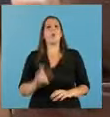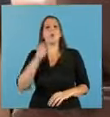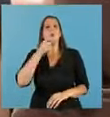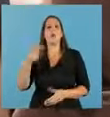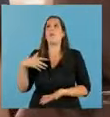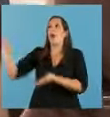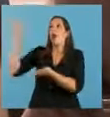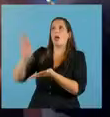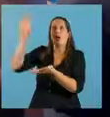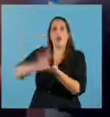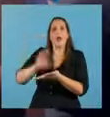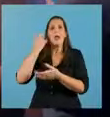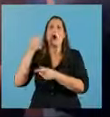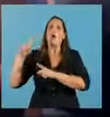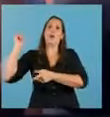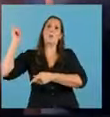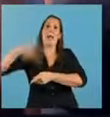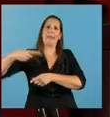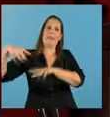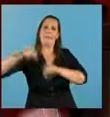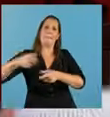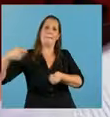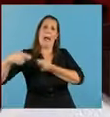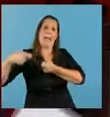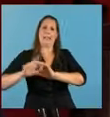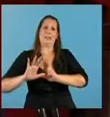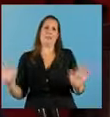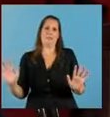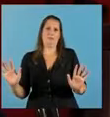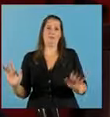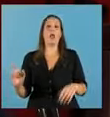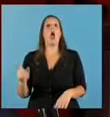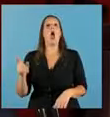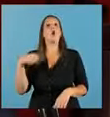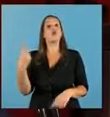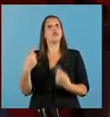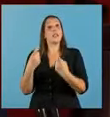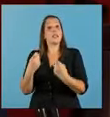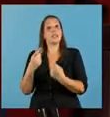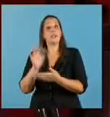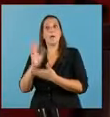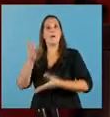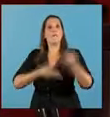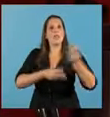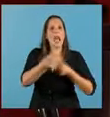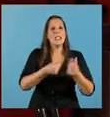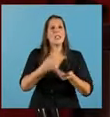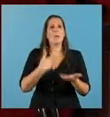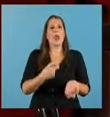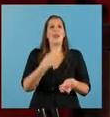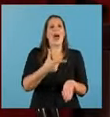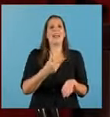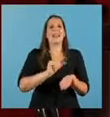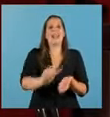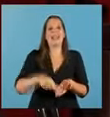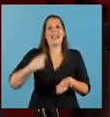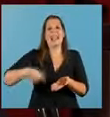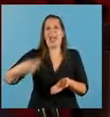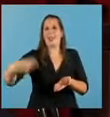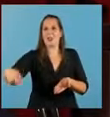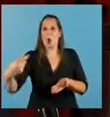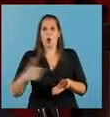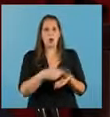y posiciones dominantes en el mercado. Queremos un sistema financiero que ofrezca créditos accesibles para la producción y